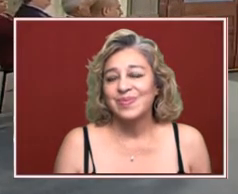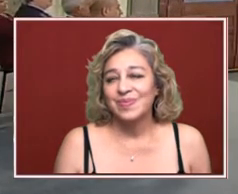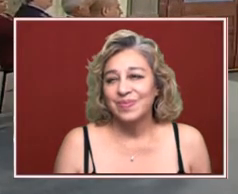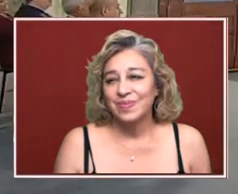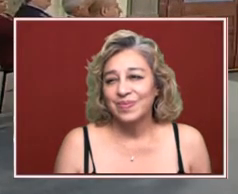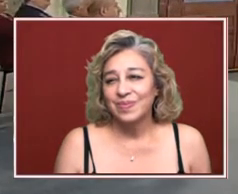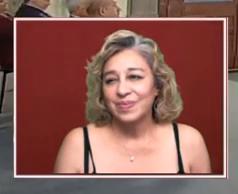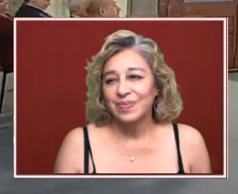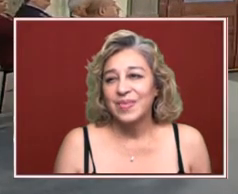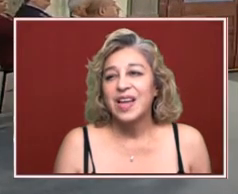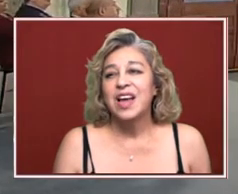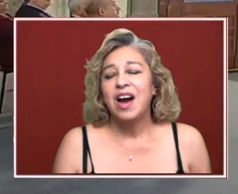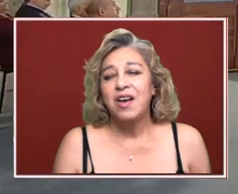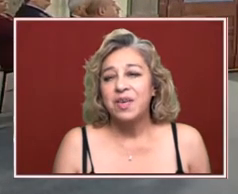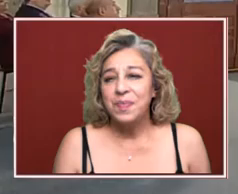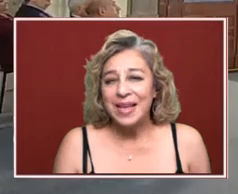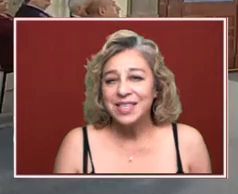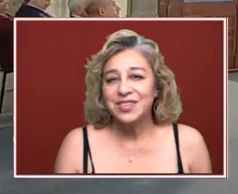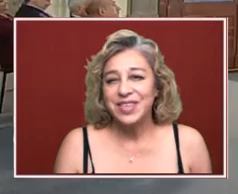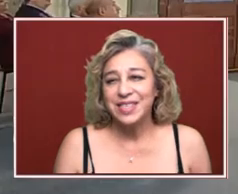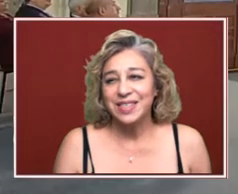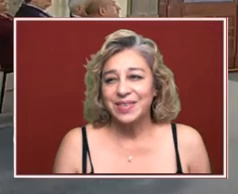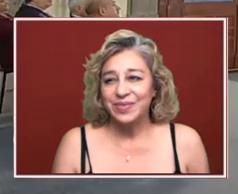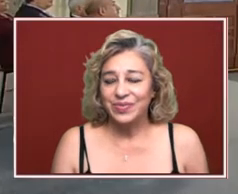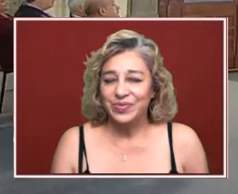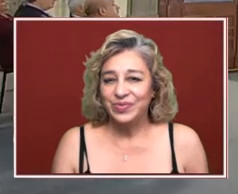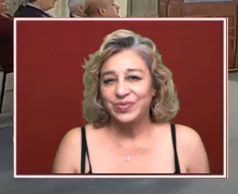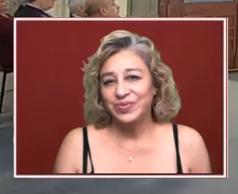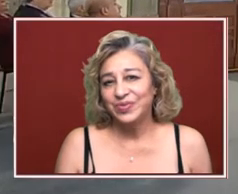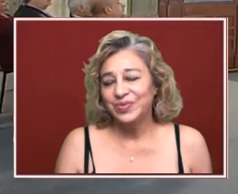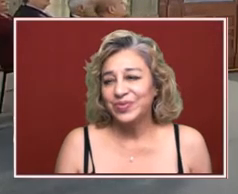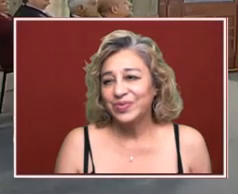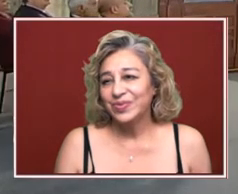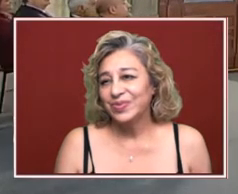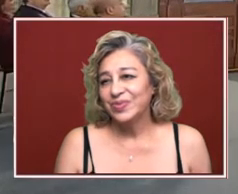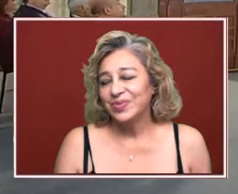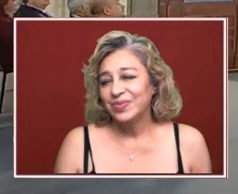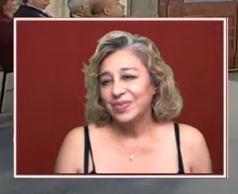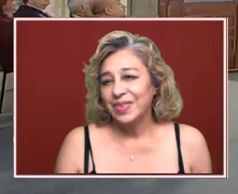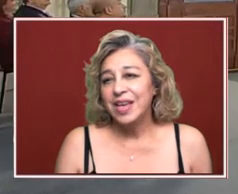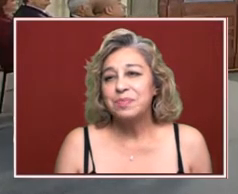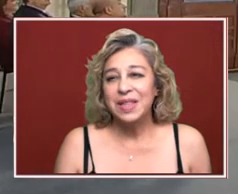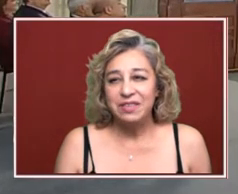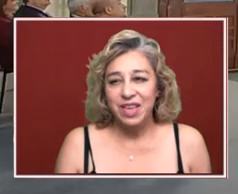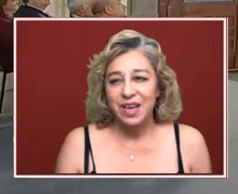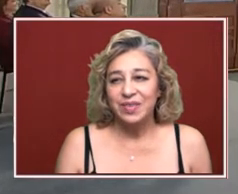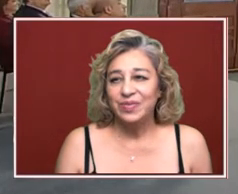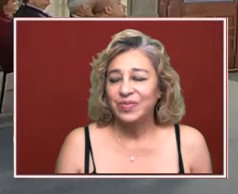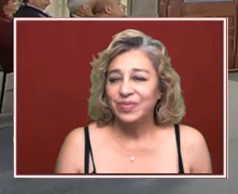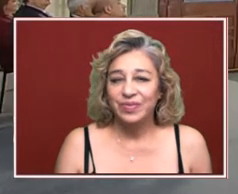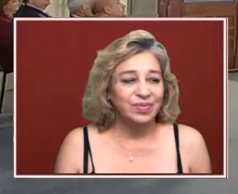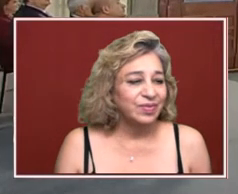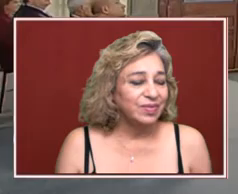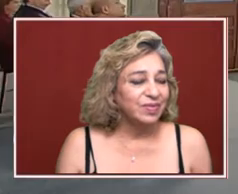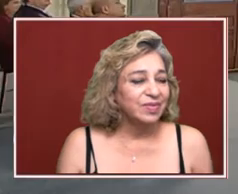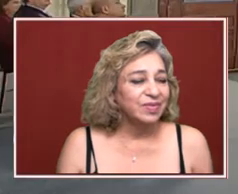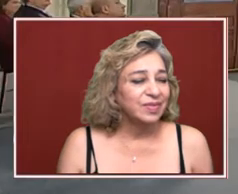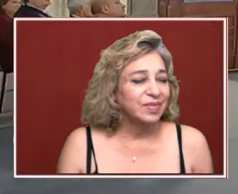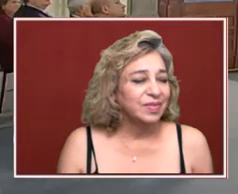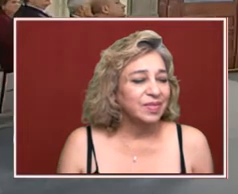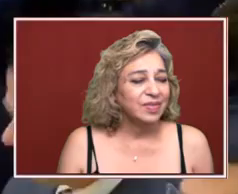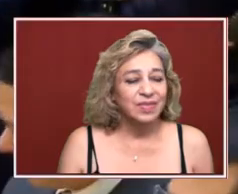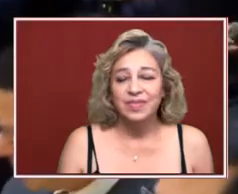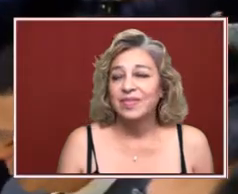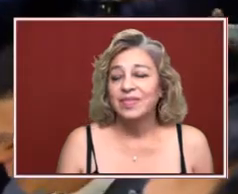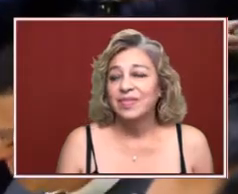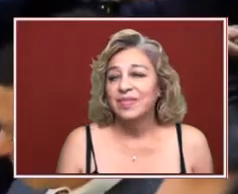Nuestra embajadora. Our ambassadress. En Bolivia. In Bolivia. Que es un